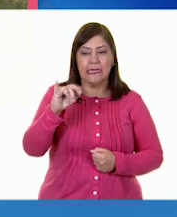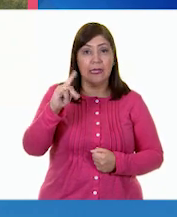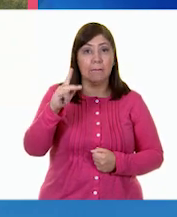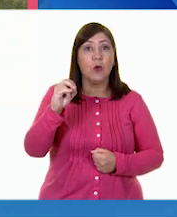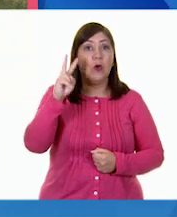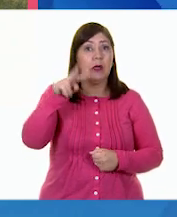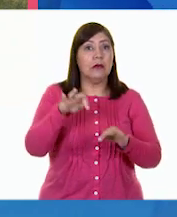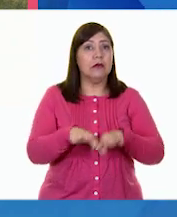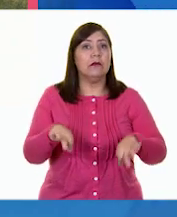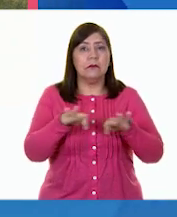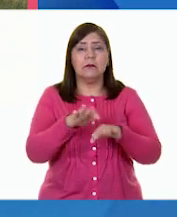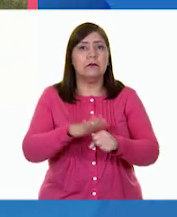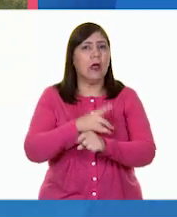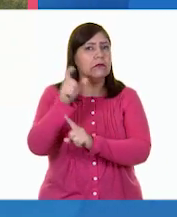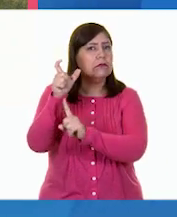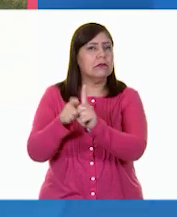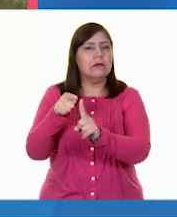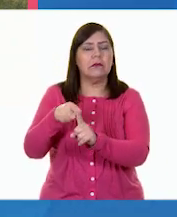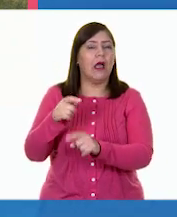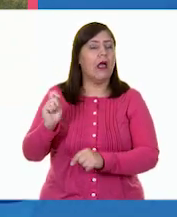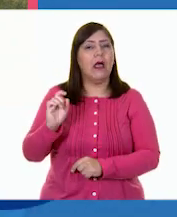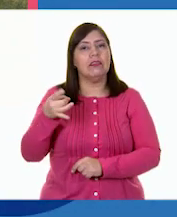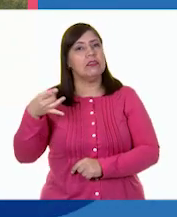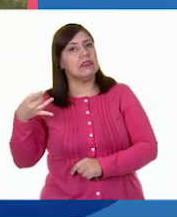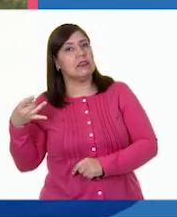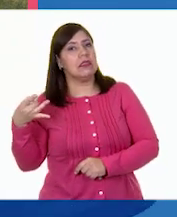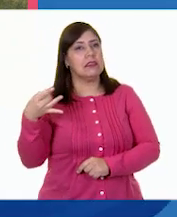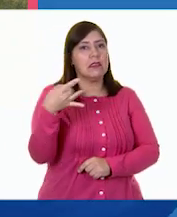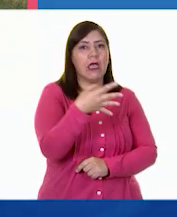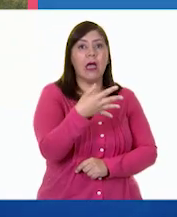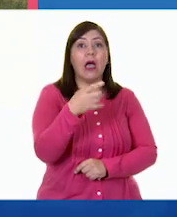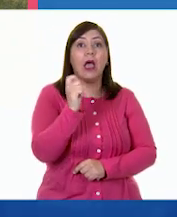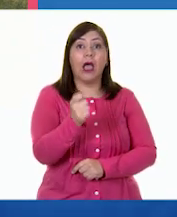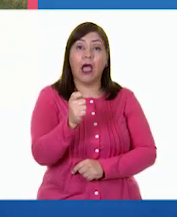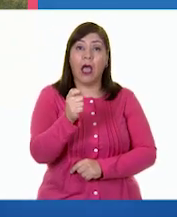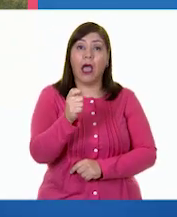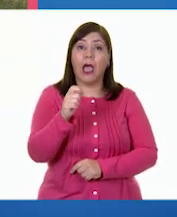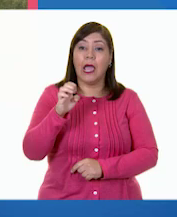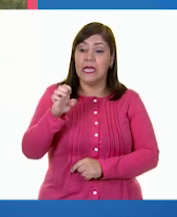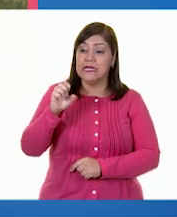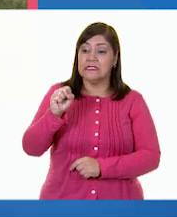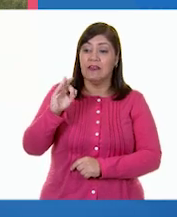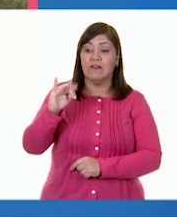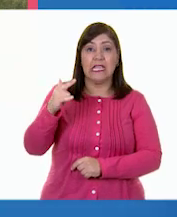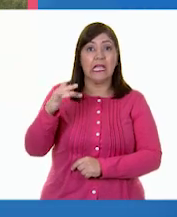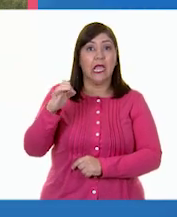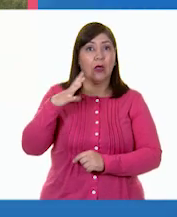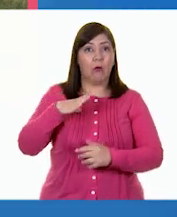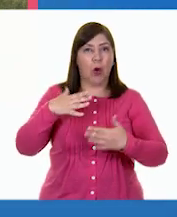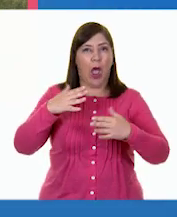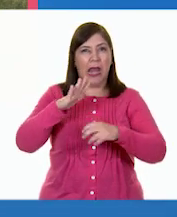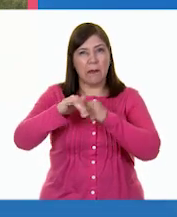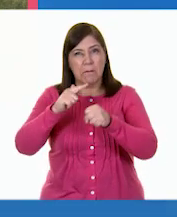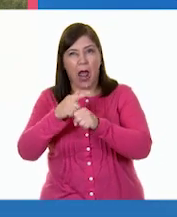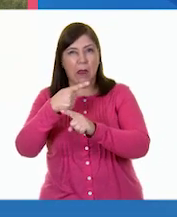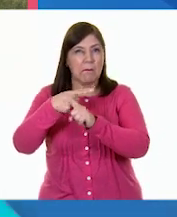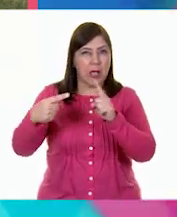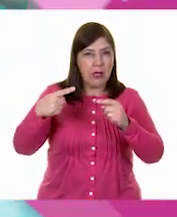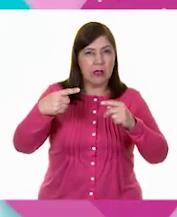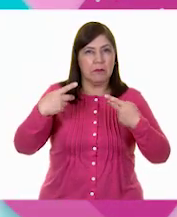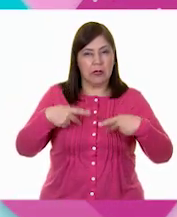fue una persona que derrotó a la Esfinge. Logró resolver el acertijo, el